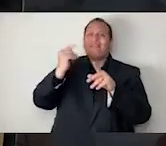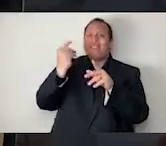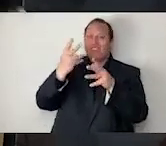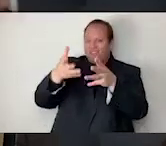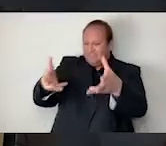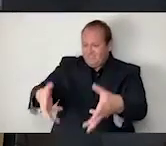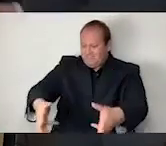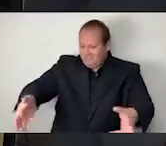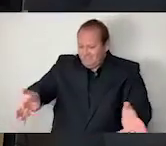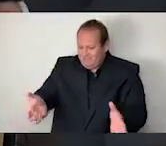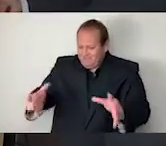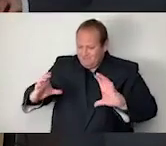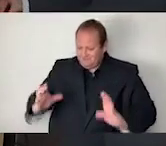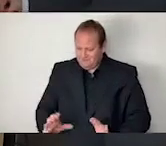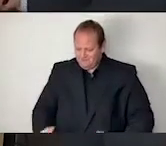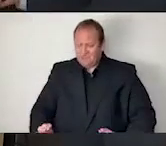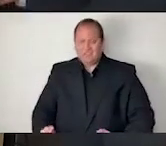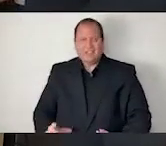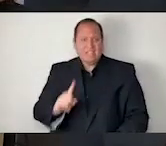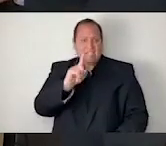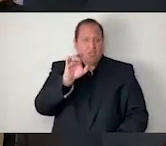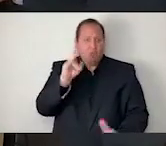150 empleados